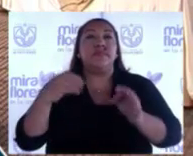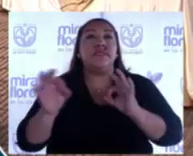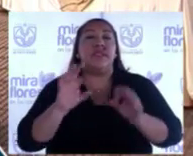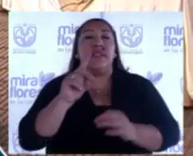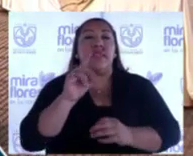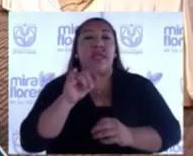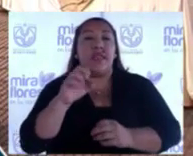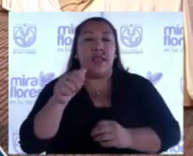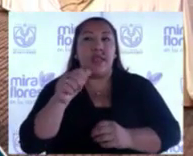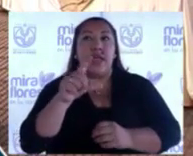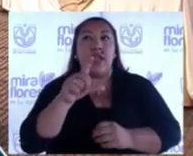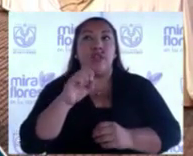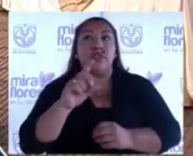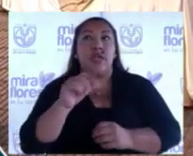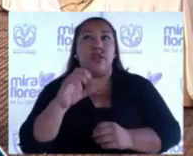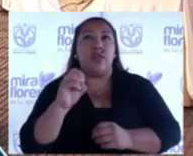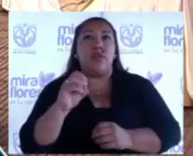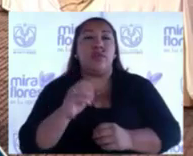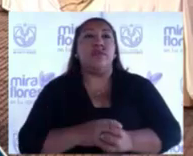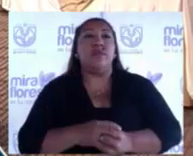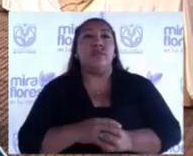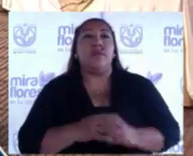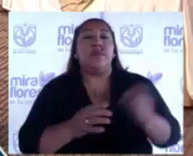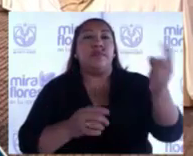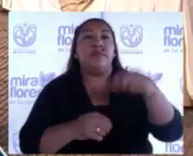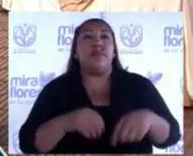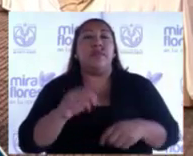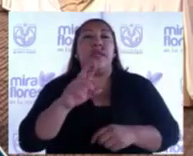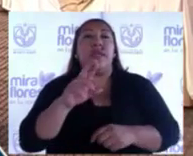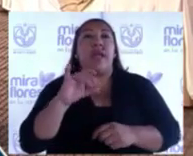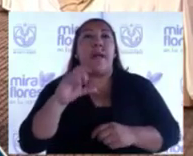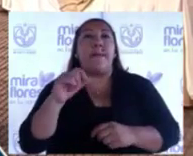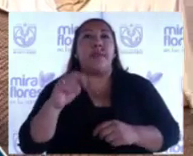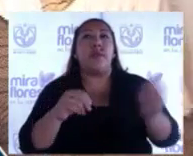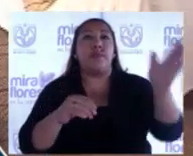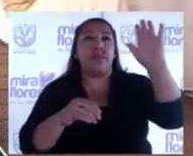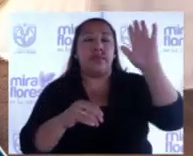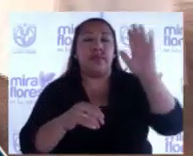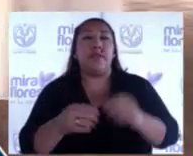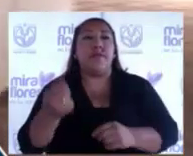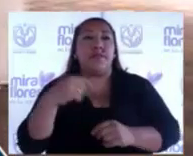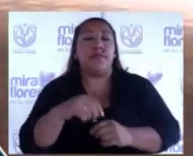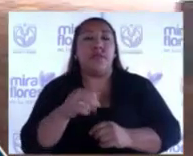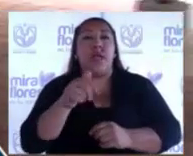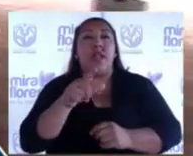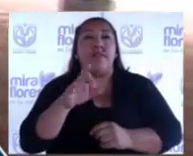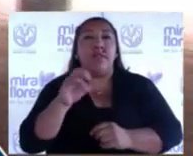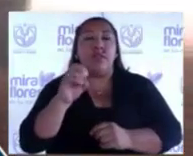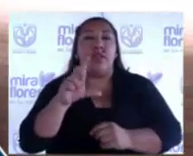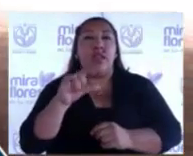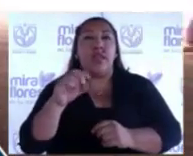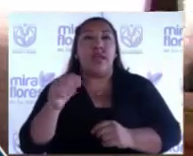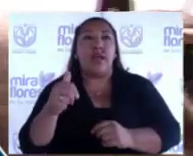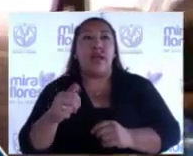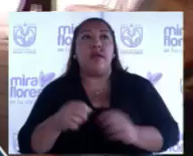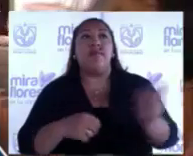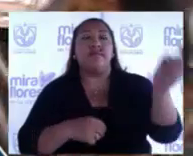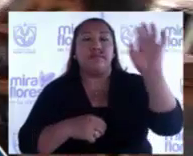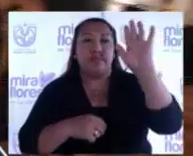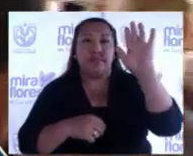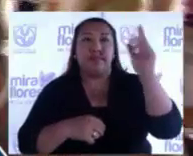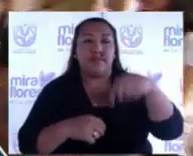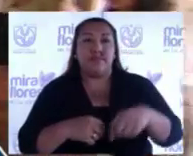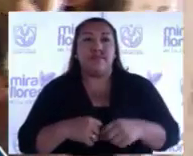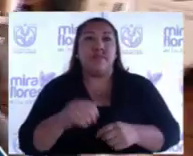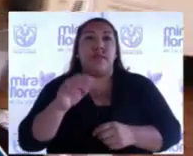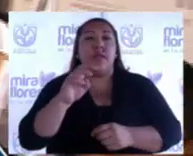Señorita Daniela Lozano Vitor. Presente. Señora Franca Rey Camino. Presente. Señor Alfredo Lee Gabriel.